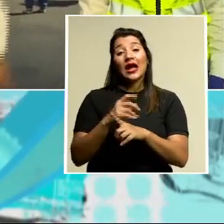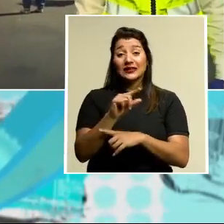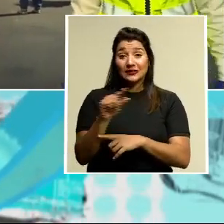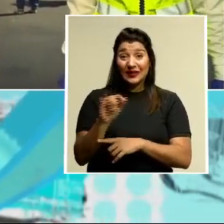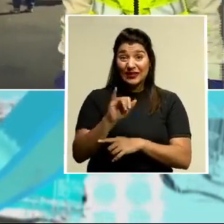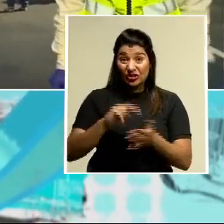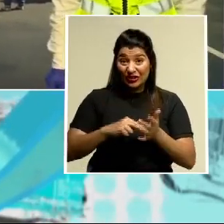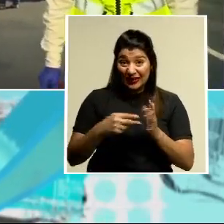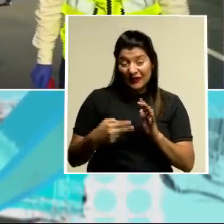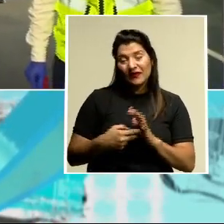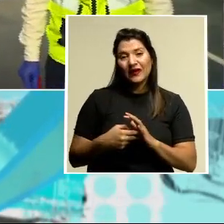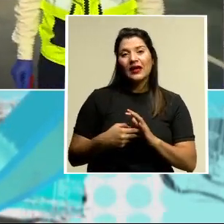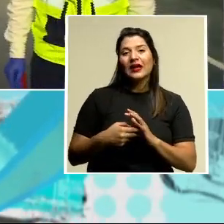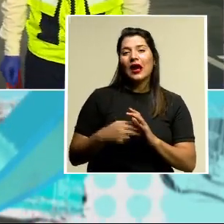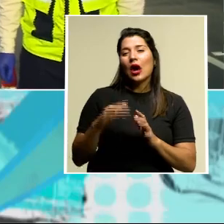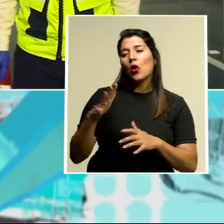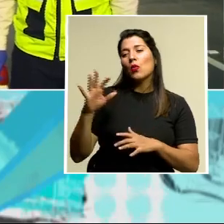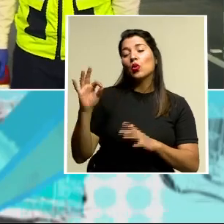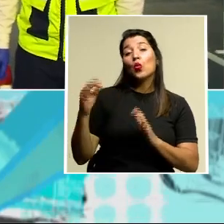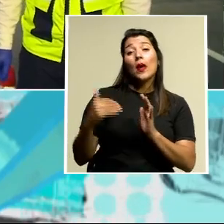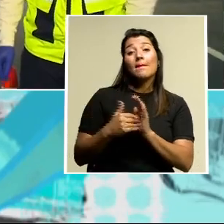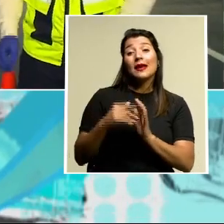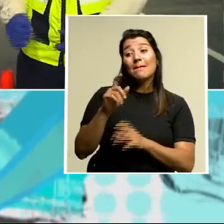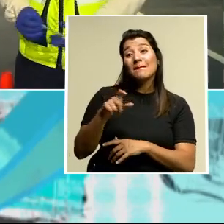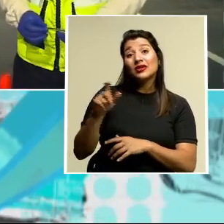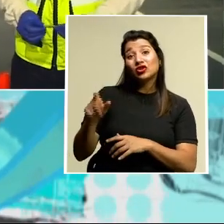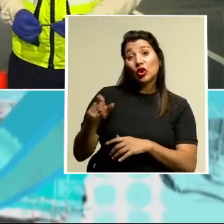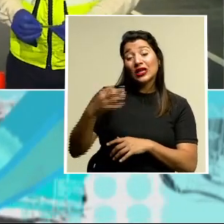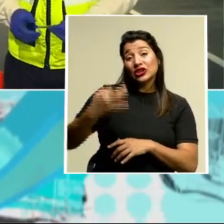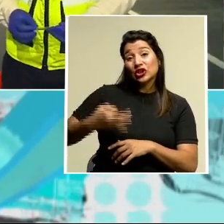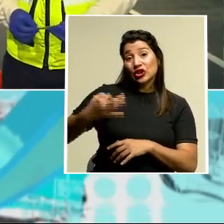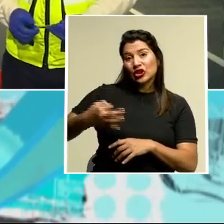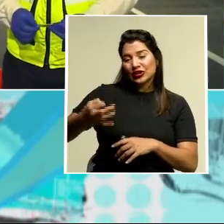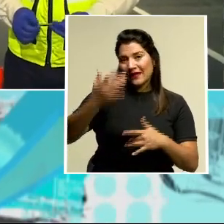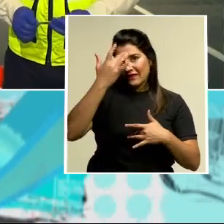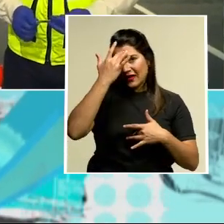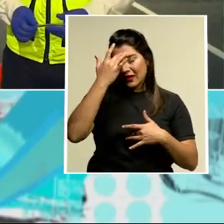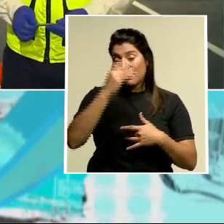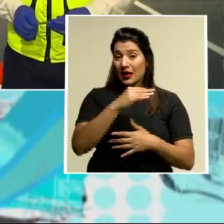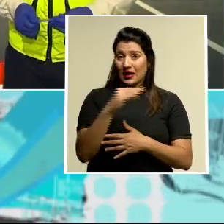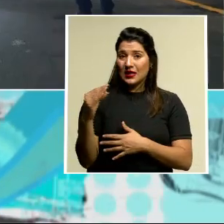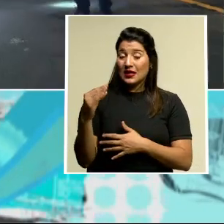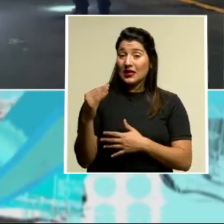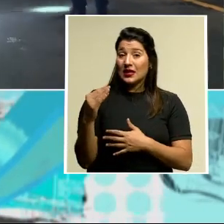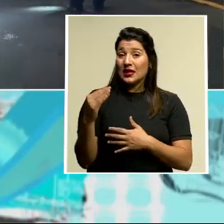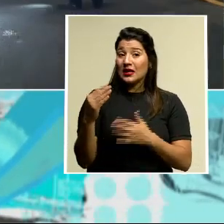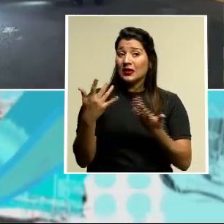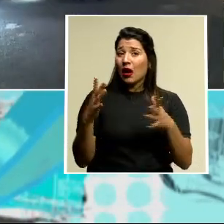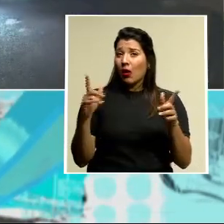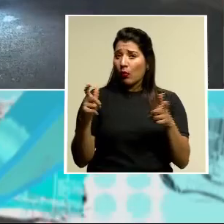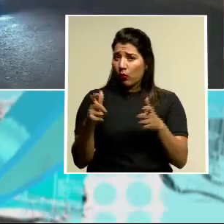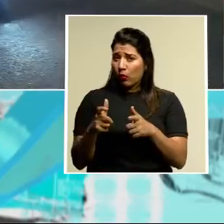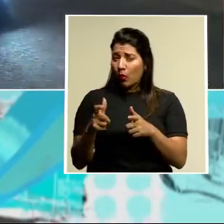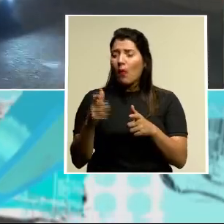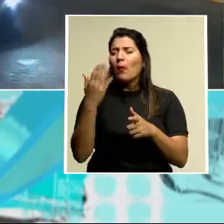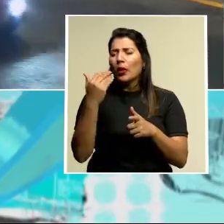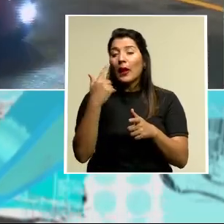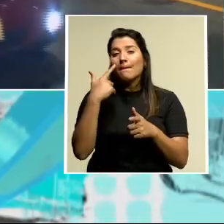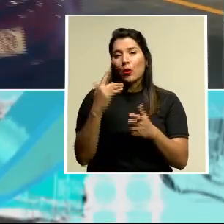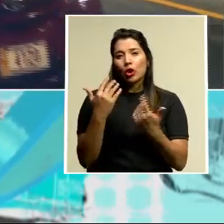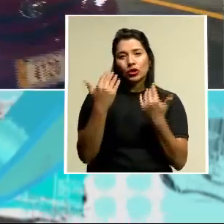no teníamos en el 2020, por ejemplo. Entonces, si ahora tenemos vacunación y hemos enfrentado esta ola con la fuerza